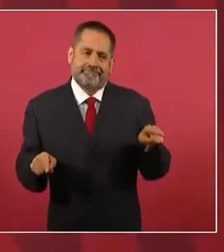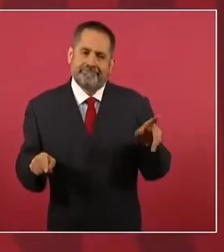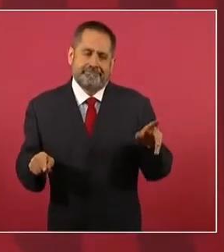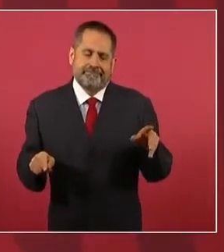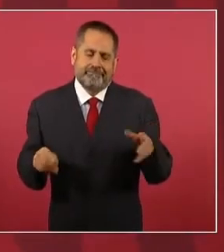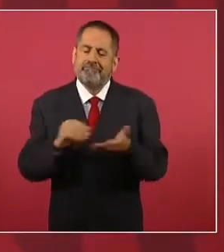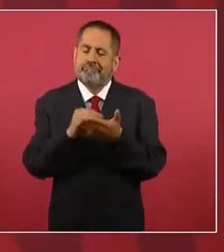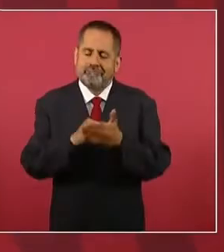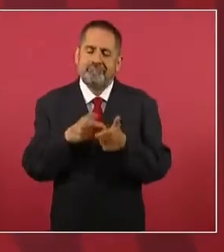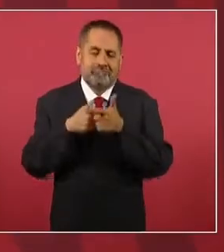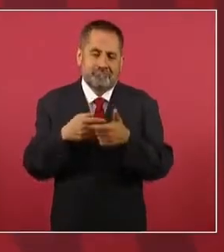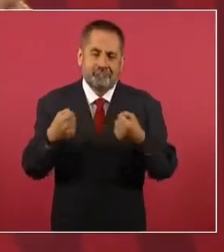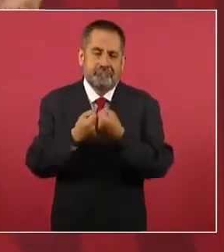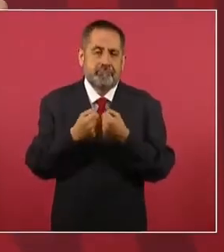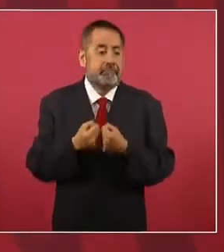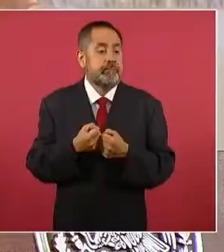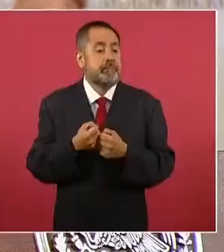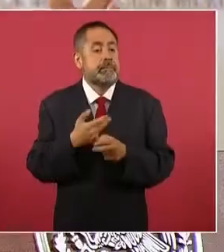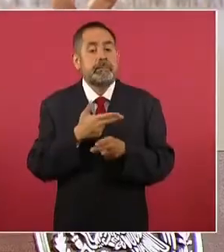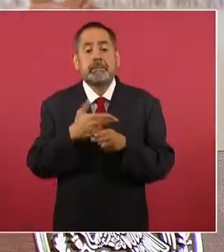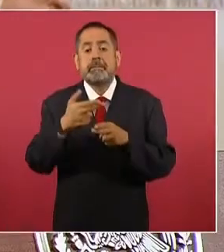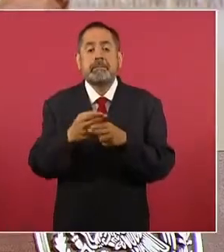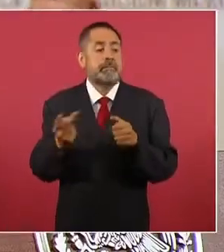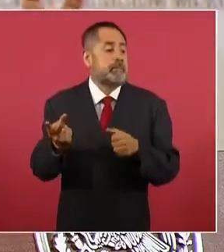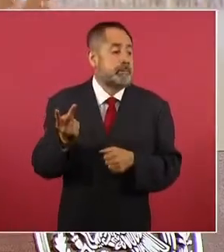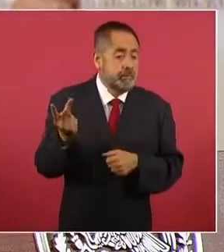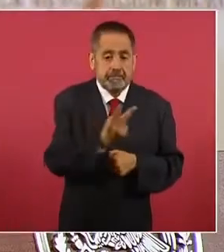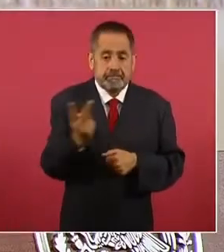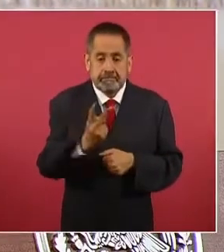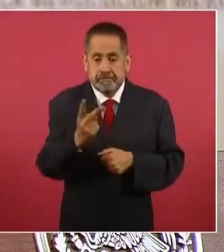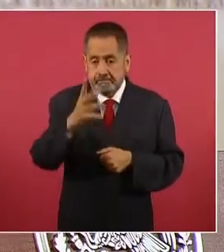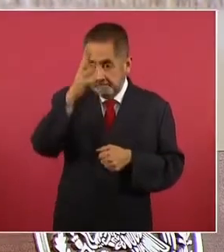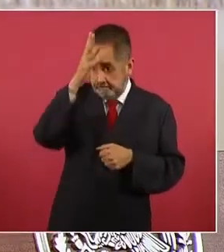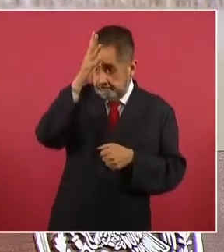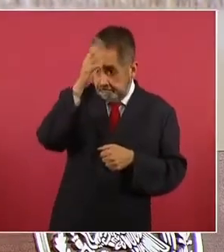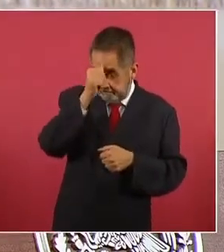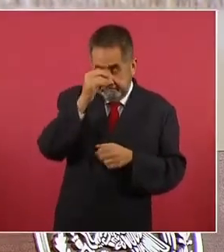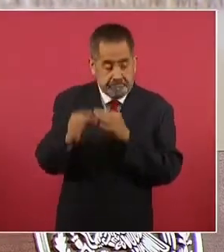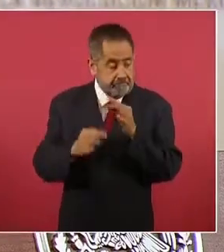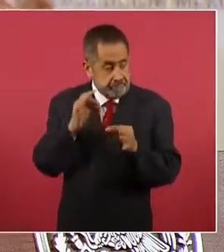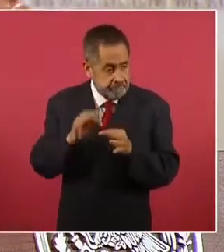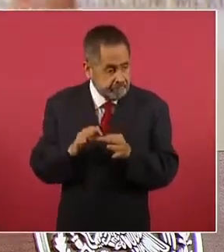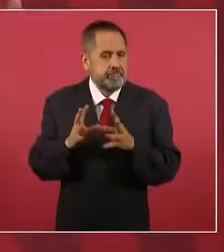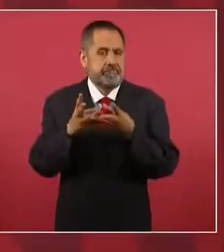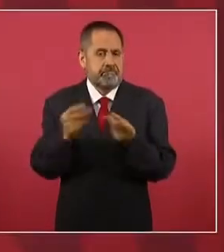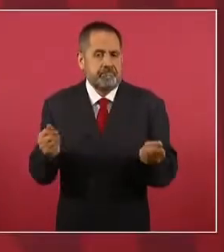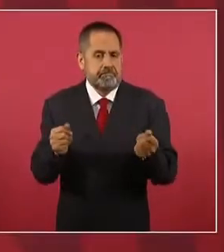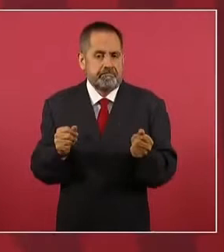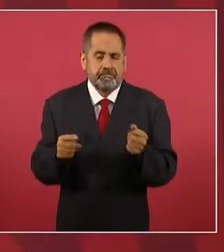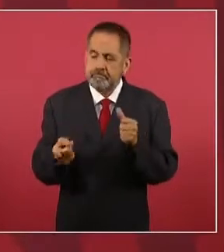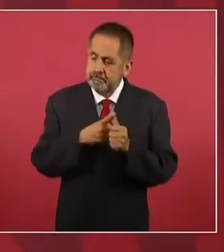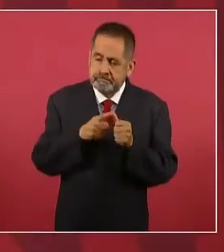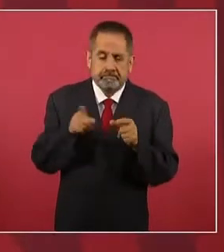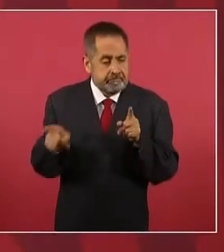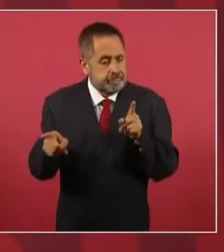va a continuar hasta que no haya un acuerdo entre los mismos pueblos.